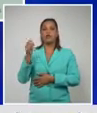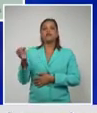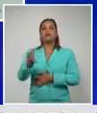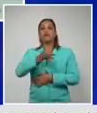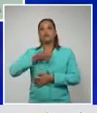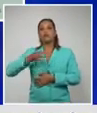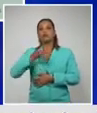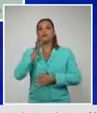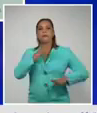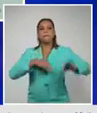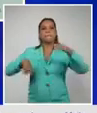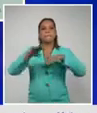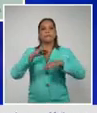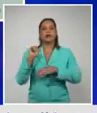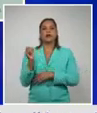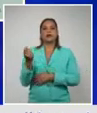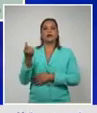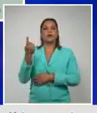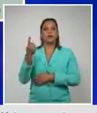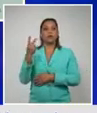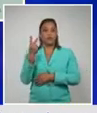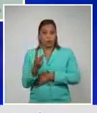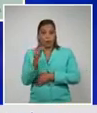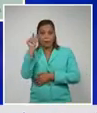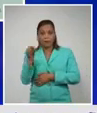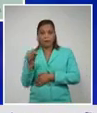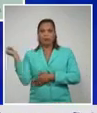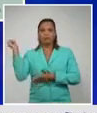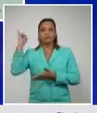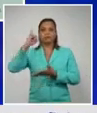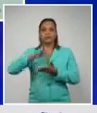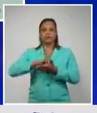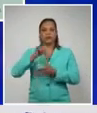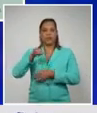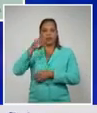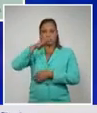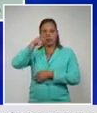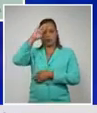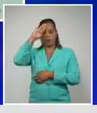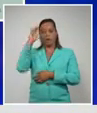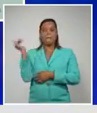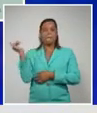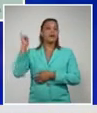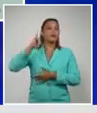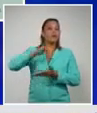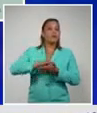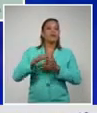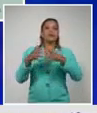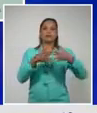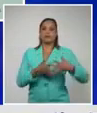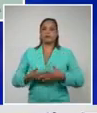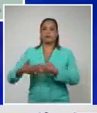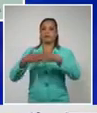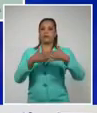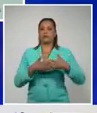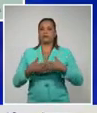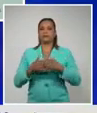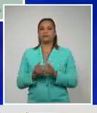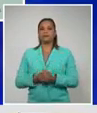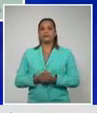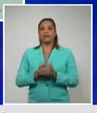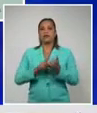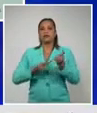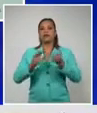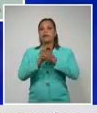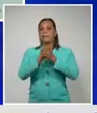1. Los 2 viajeros cubanos procedentes de los Estados Unidos. De Mayabeque, un